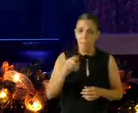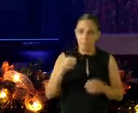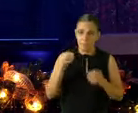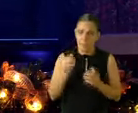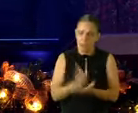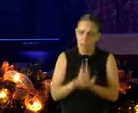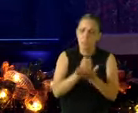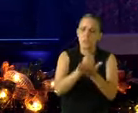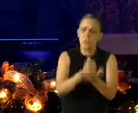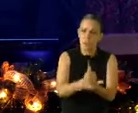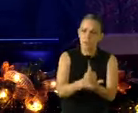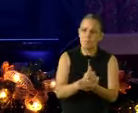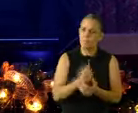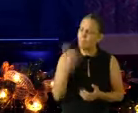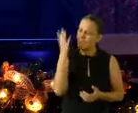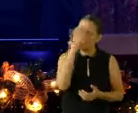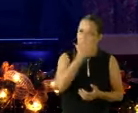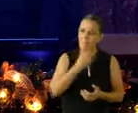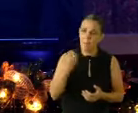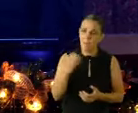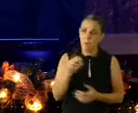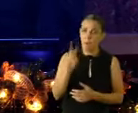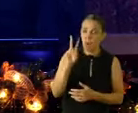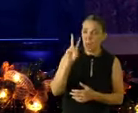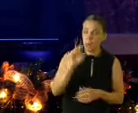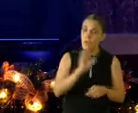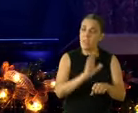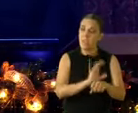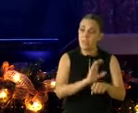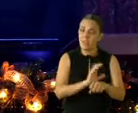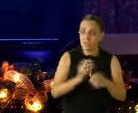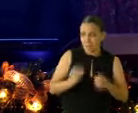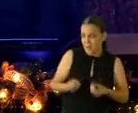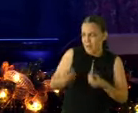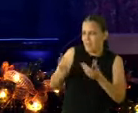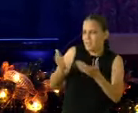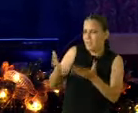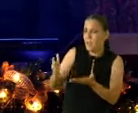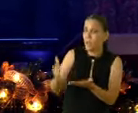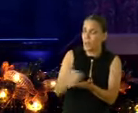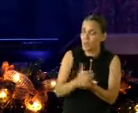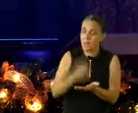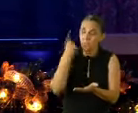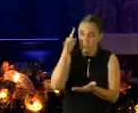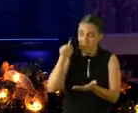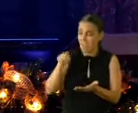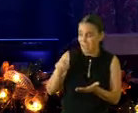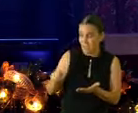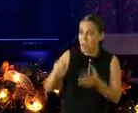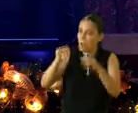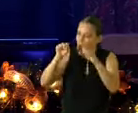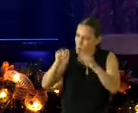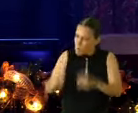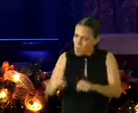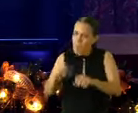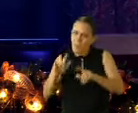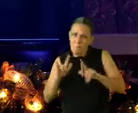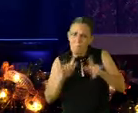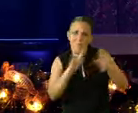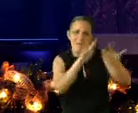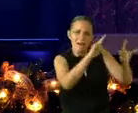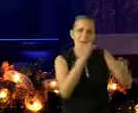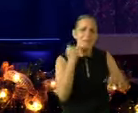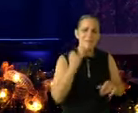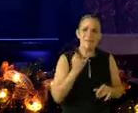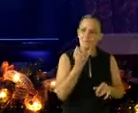porque a él dos iglesias le levantaron una ofrenda porque su anhelo era ir a Israel. Y lo mandaron y él no sabía llenar un